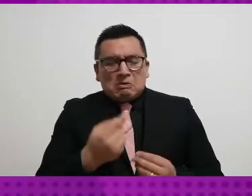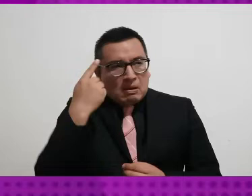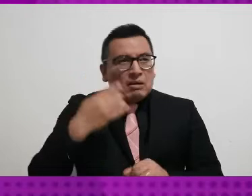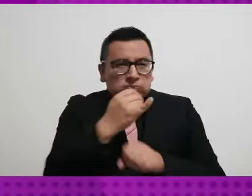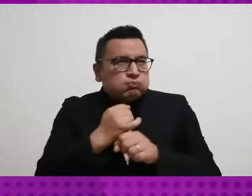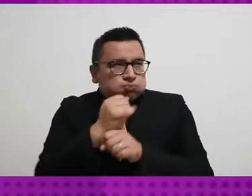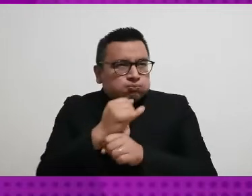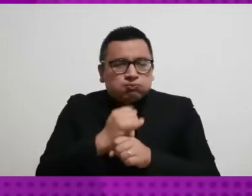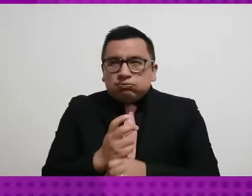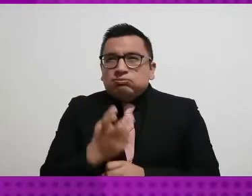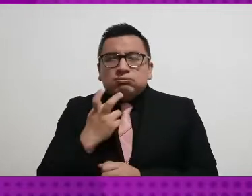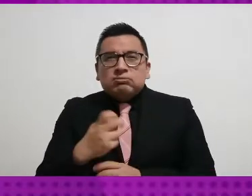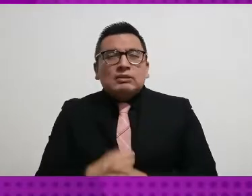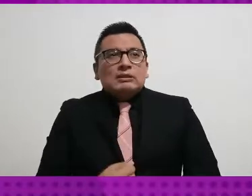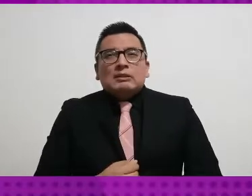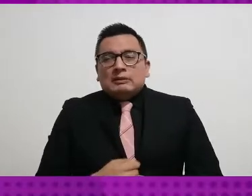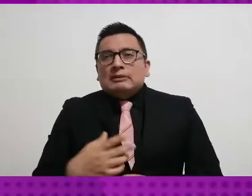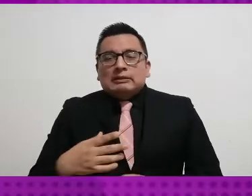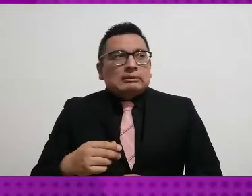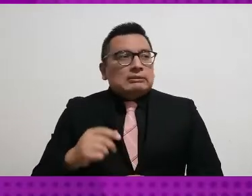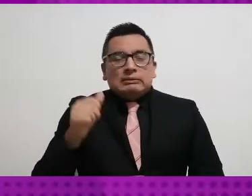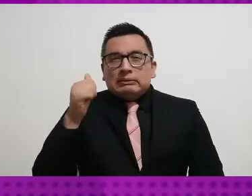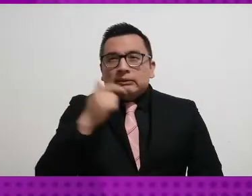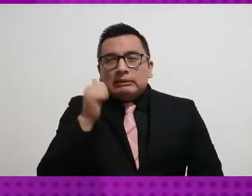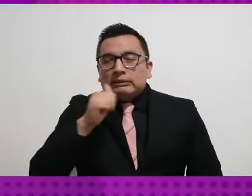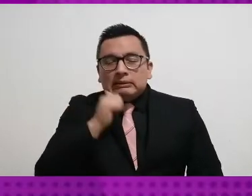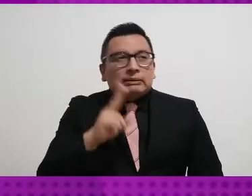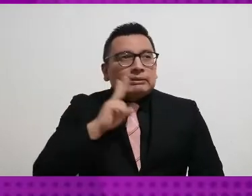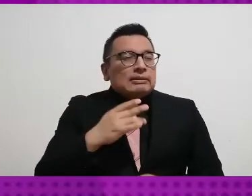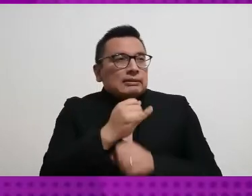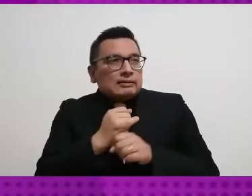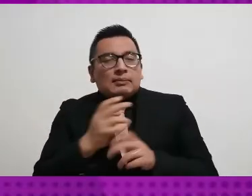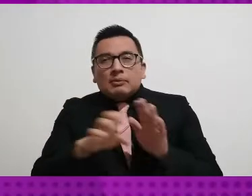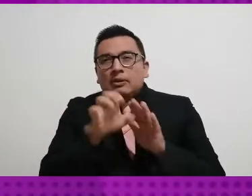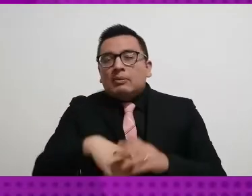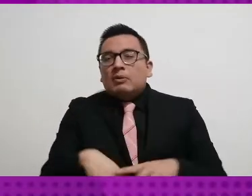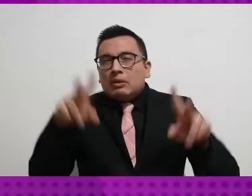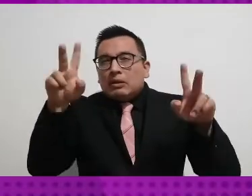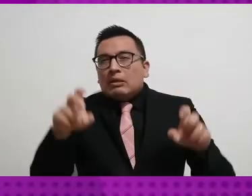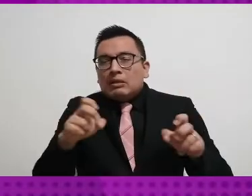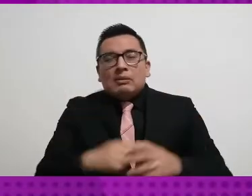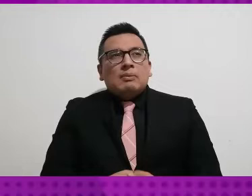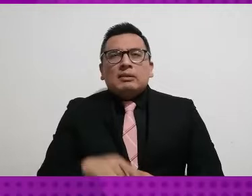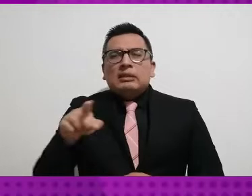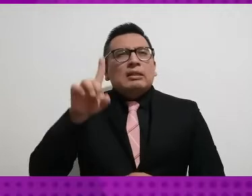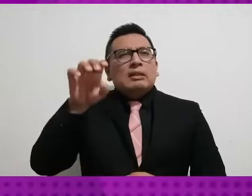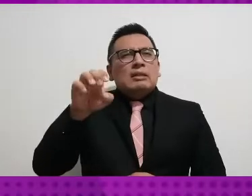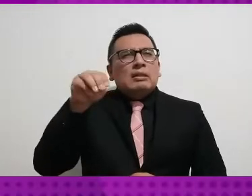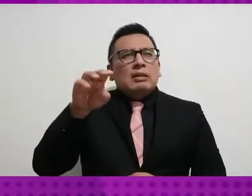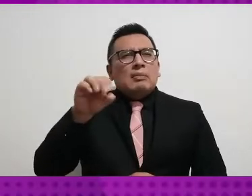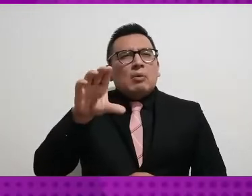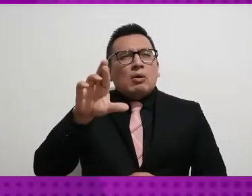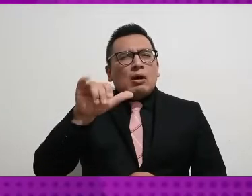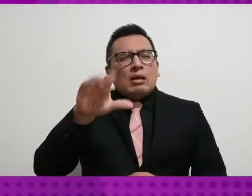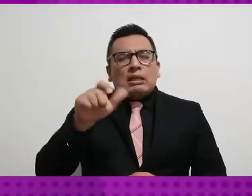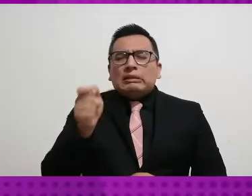la investigación, también es una parte que he explorado mucho. Investigo sobre teoría de la democracia, es uno de mis temas fuertes, y